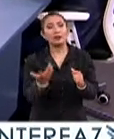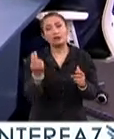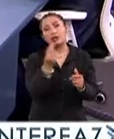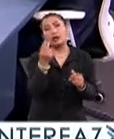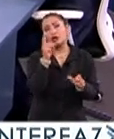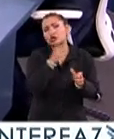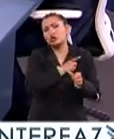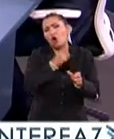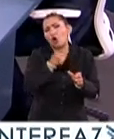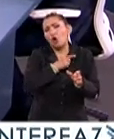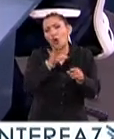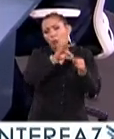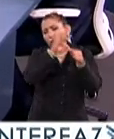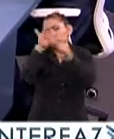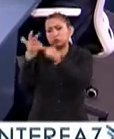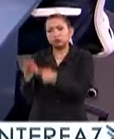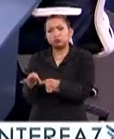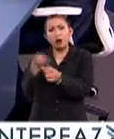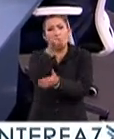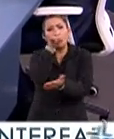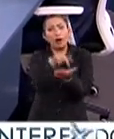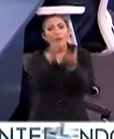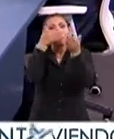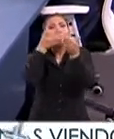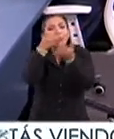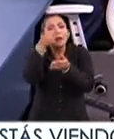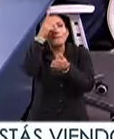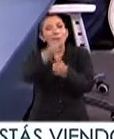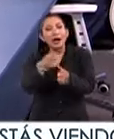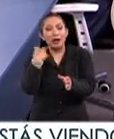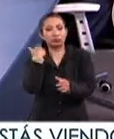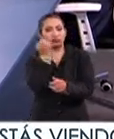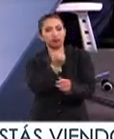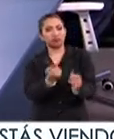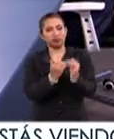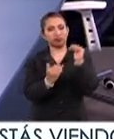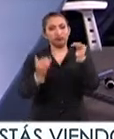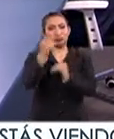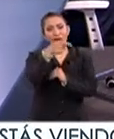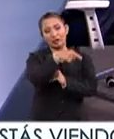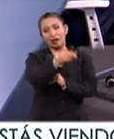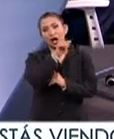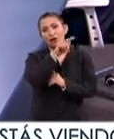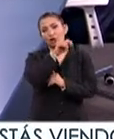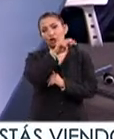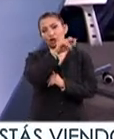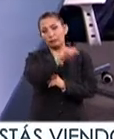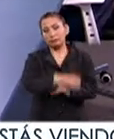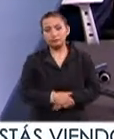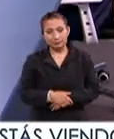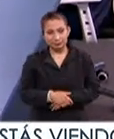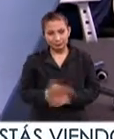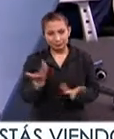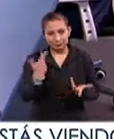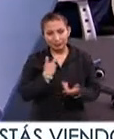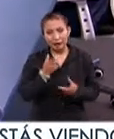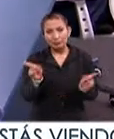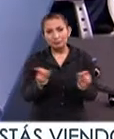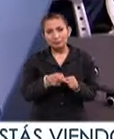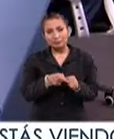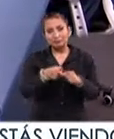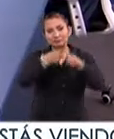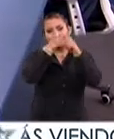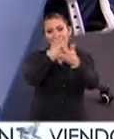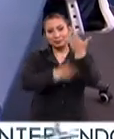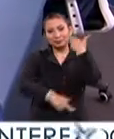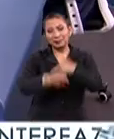necesitan solamente ser canalizados a los lugares adecuados para explotar su potencial, como lo han hecho en este caso. Si les parece bien, hacemos una breve pausa